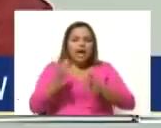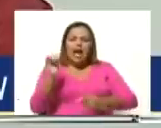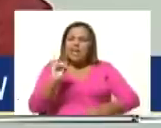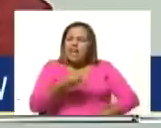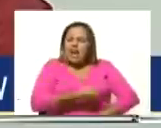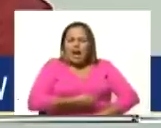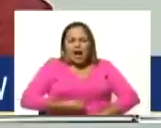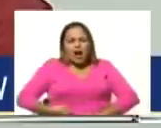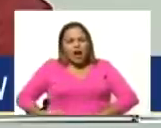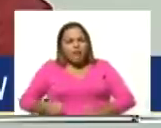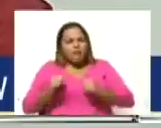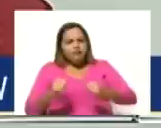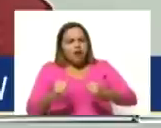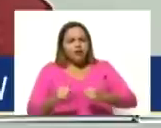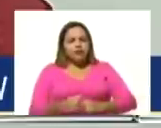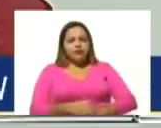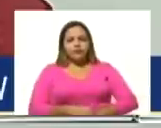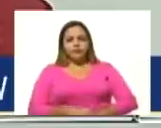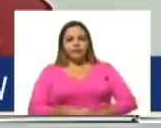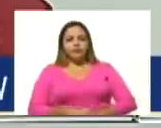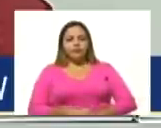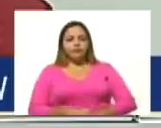hambre.